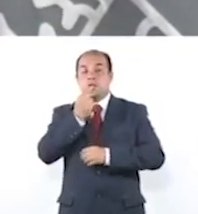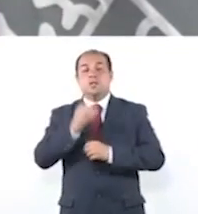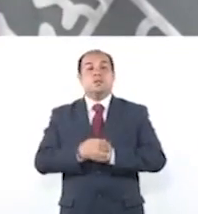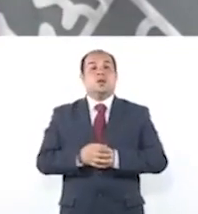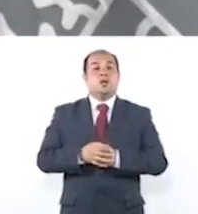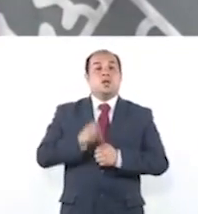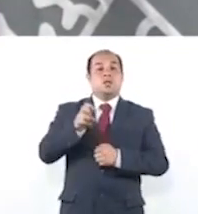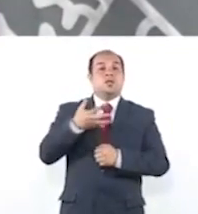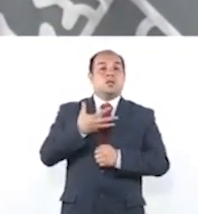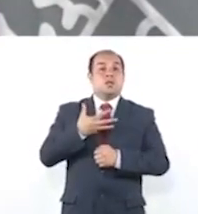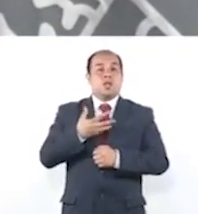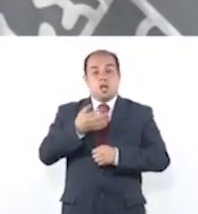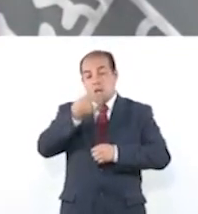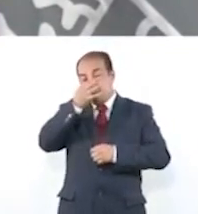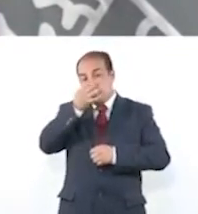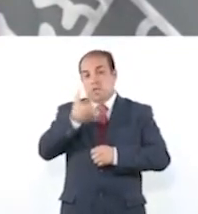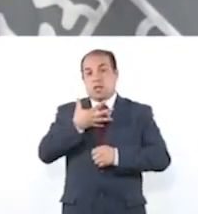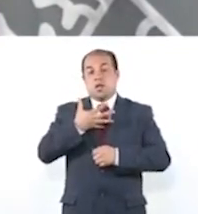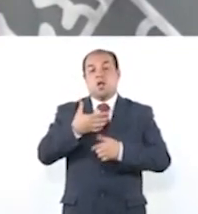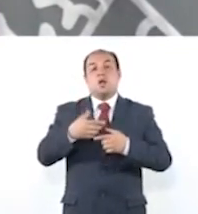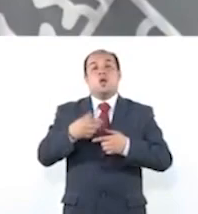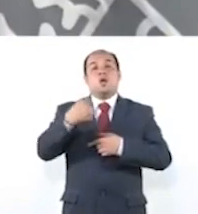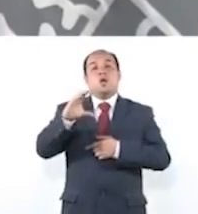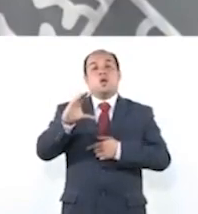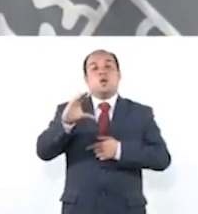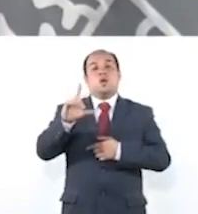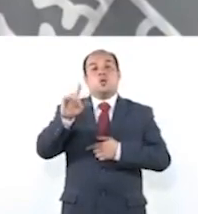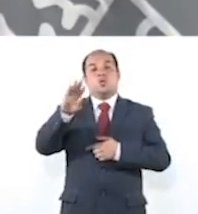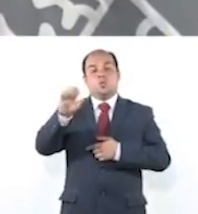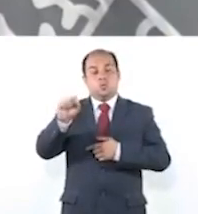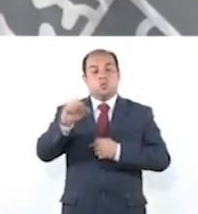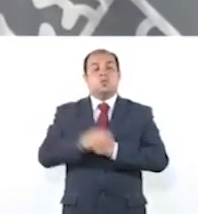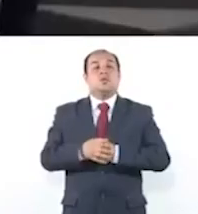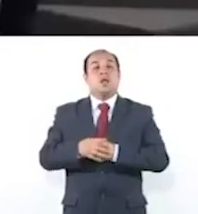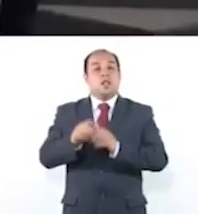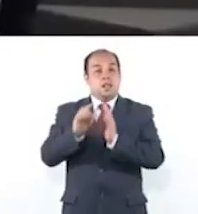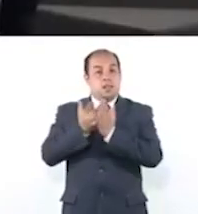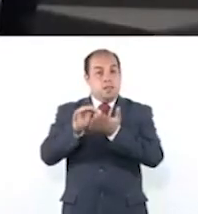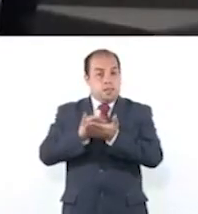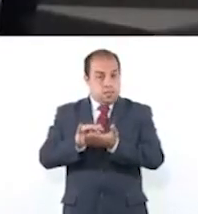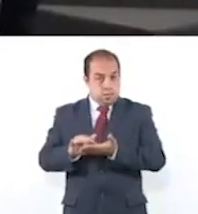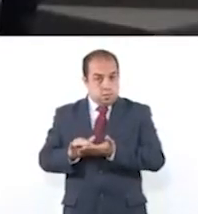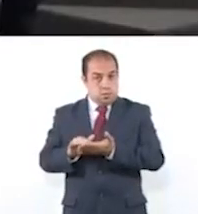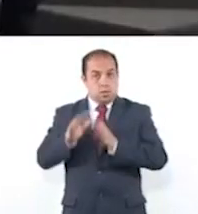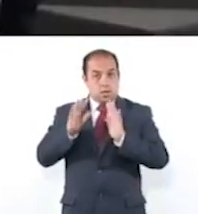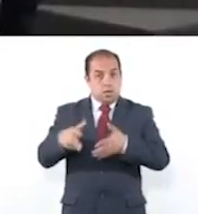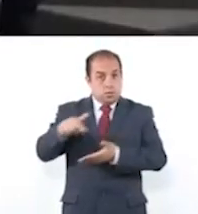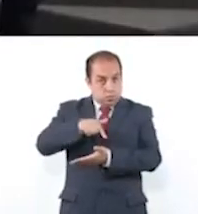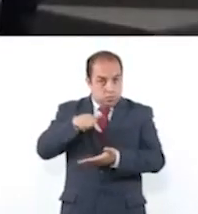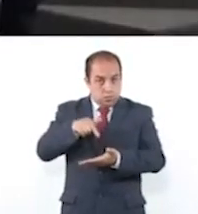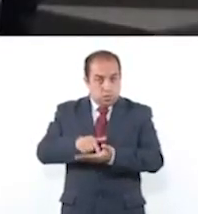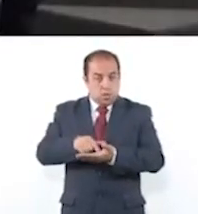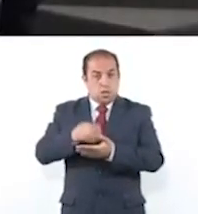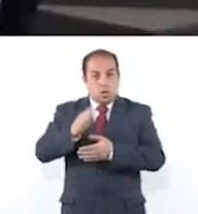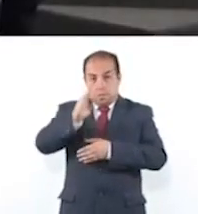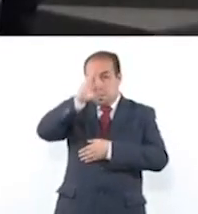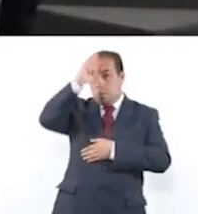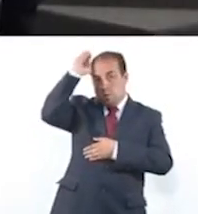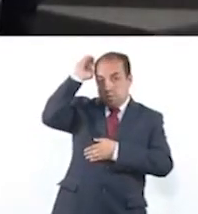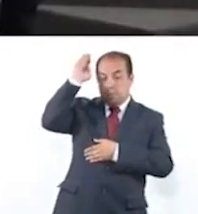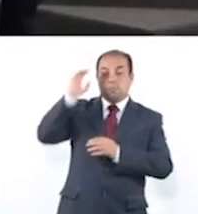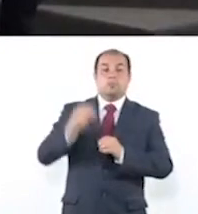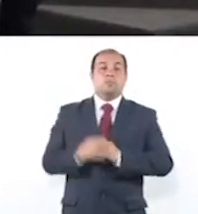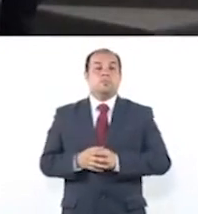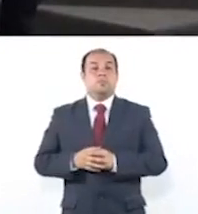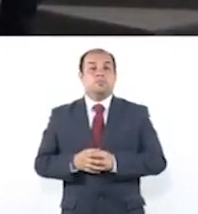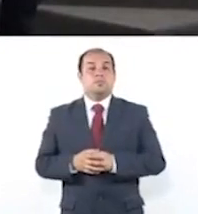llevar a muy corto plazo a crear clubes de lectura ya en los espacios de los bomberos y